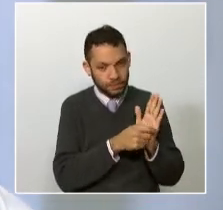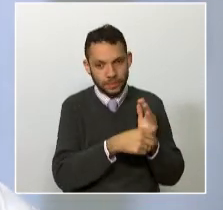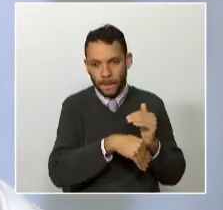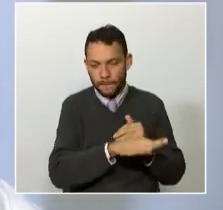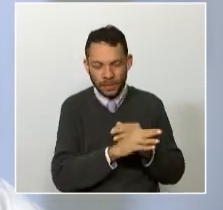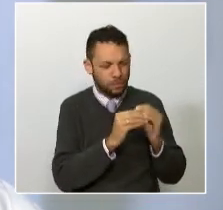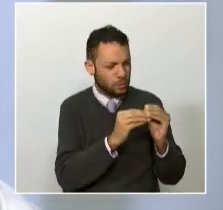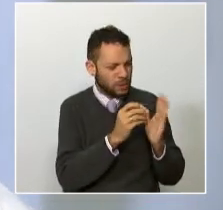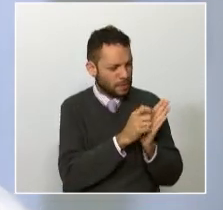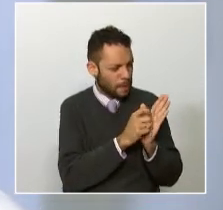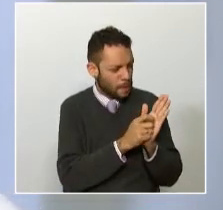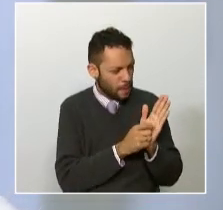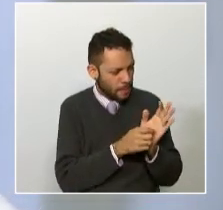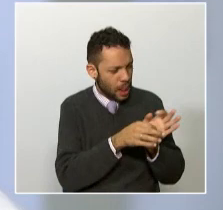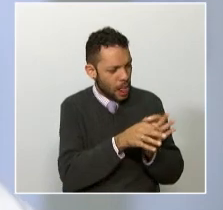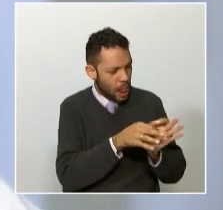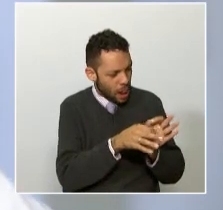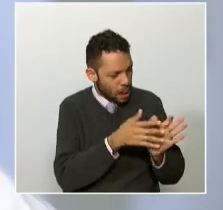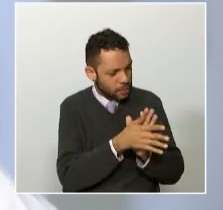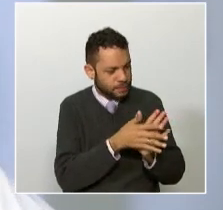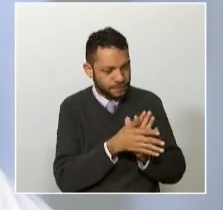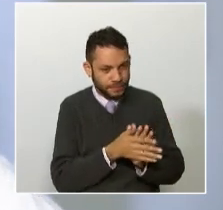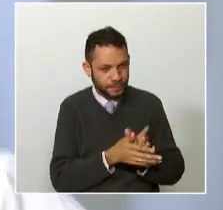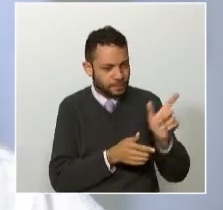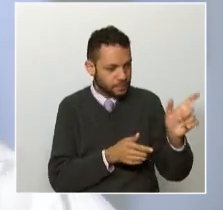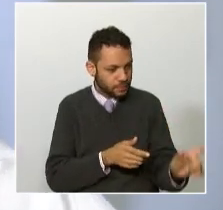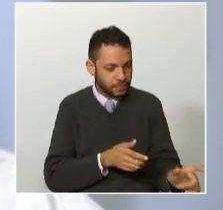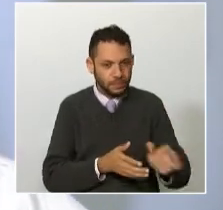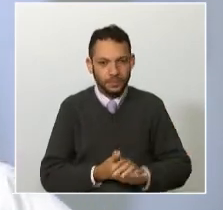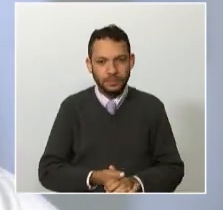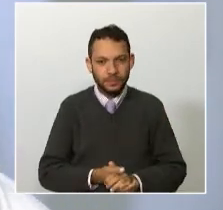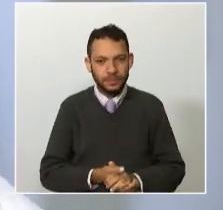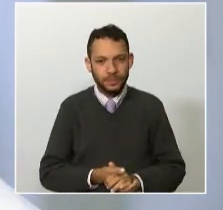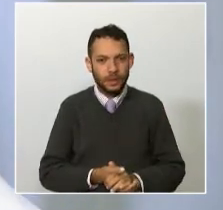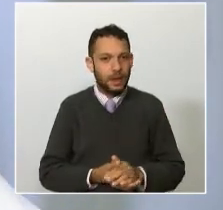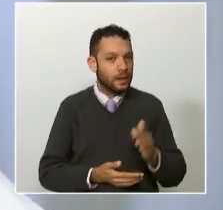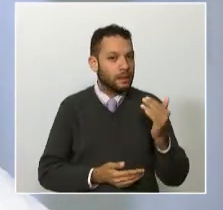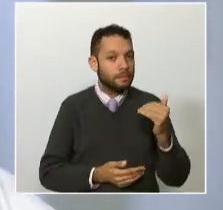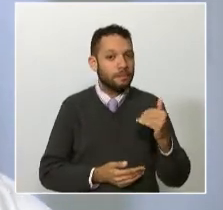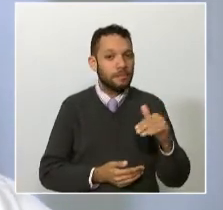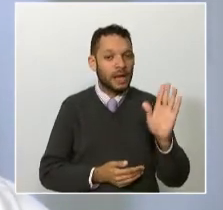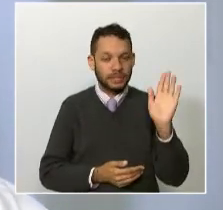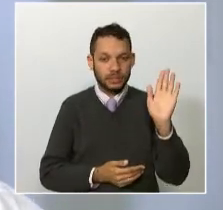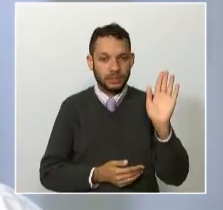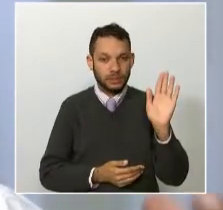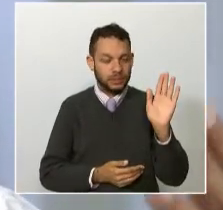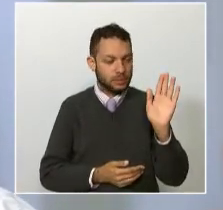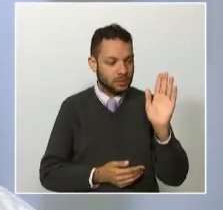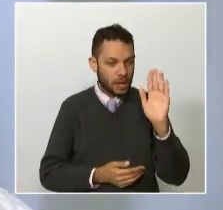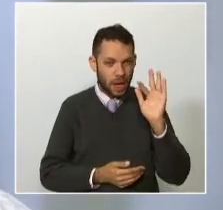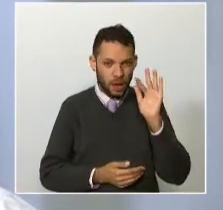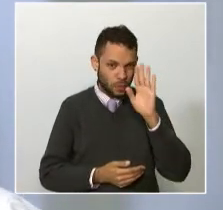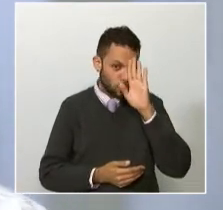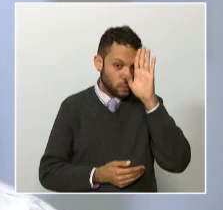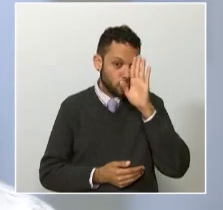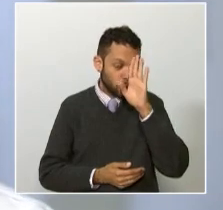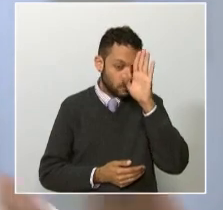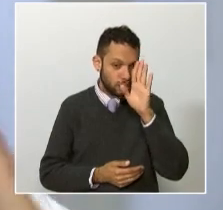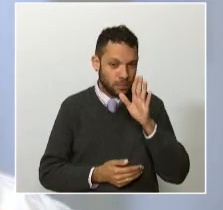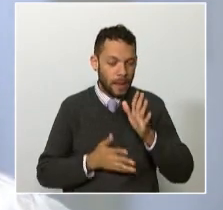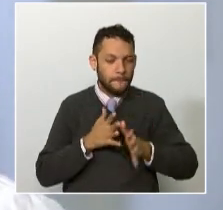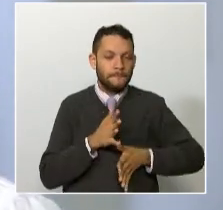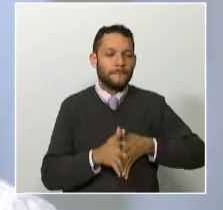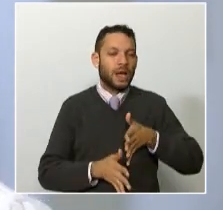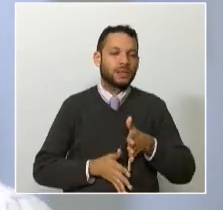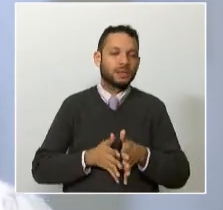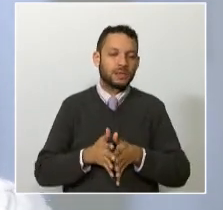los abordajes que se pueden hacer en un paciente. Entre ellos, los más utilizados está el masaje relajante de